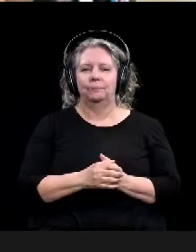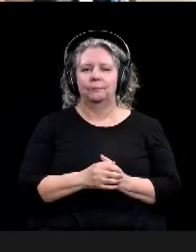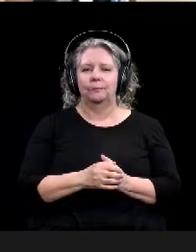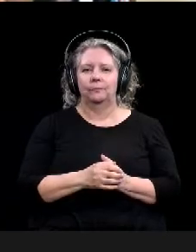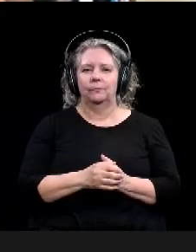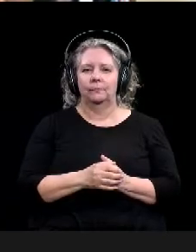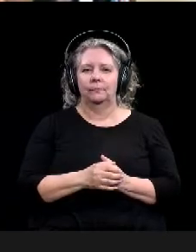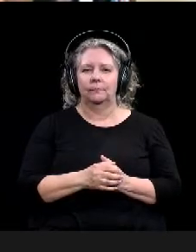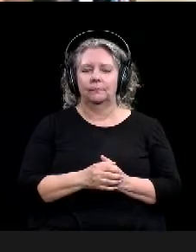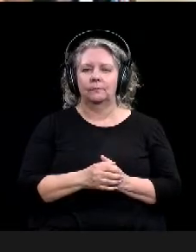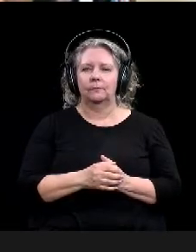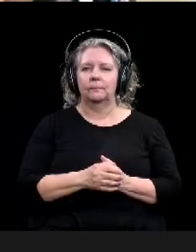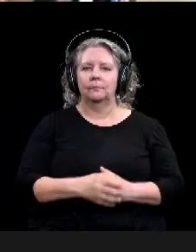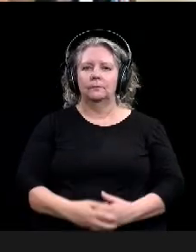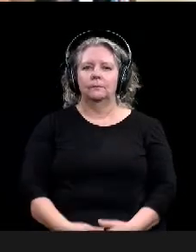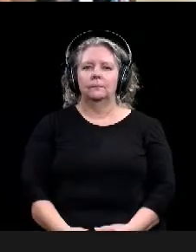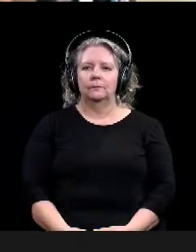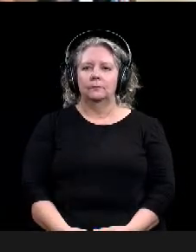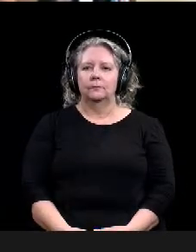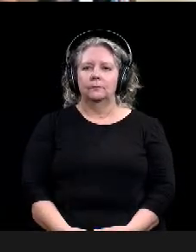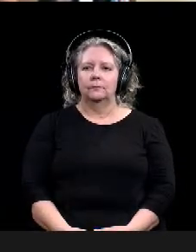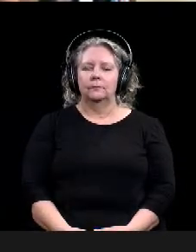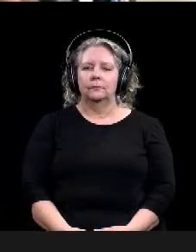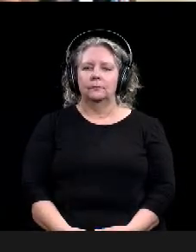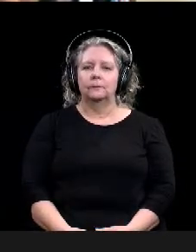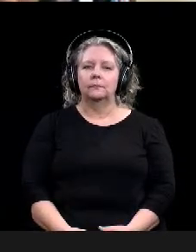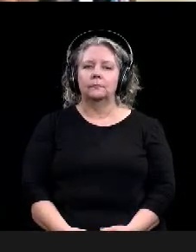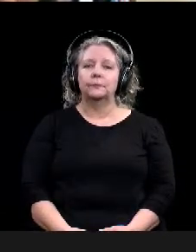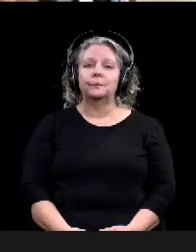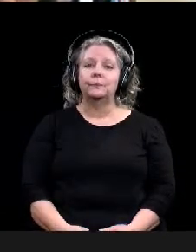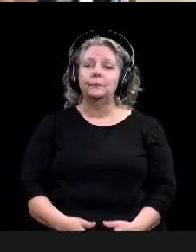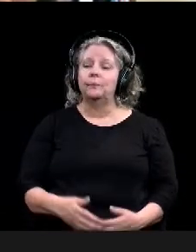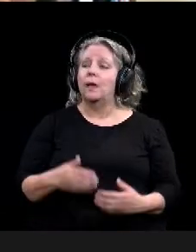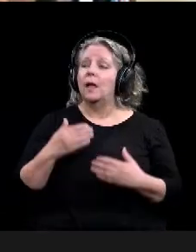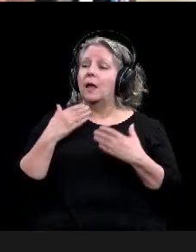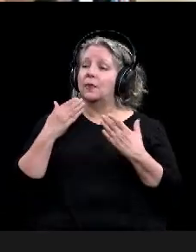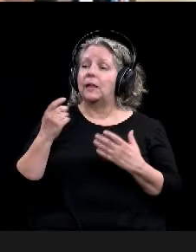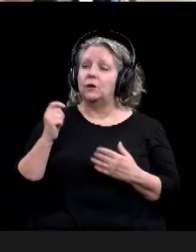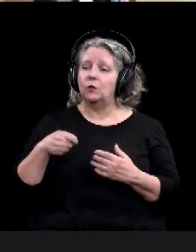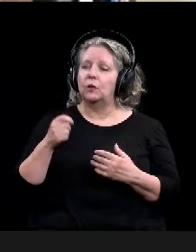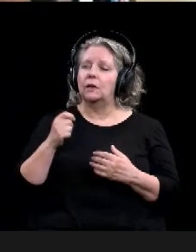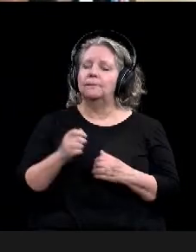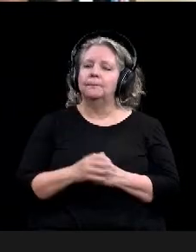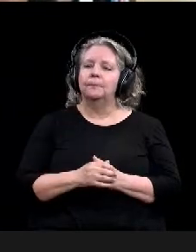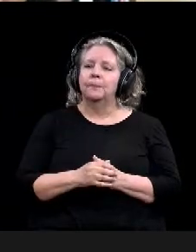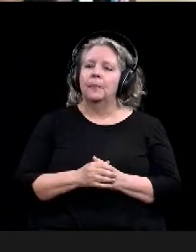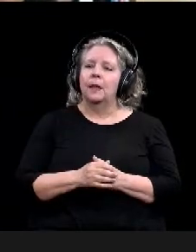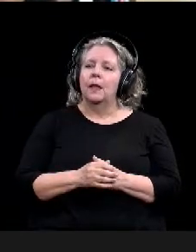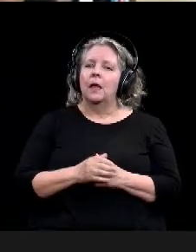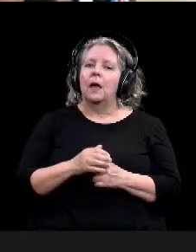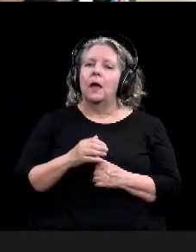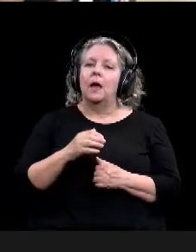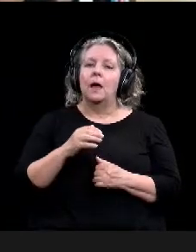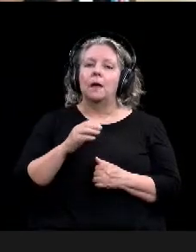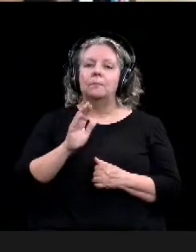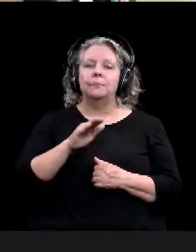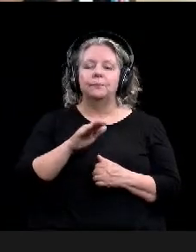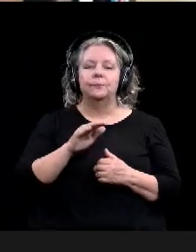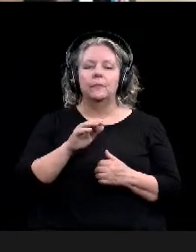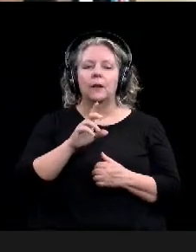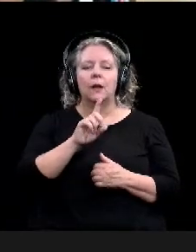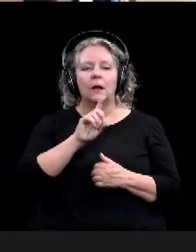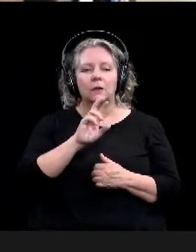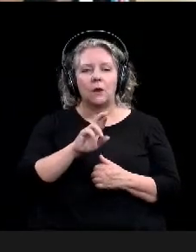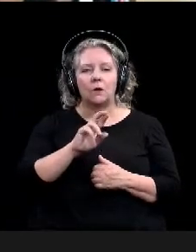gracias juez fértil doctor gris por favor comparte con los los datos del